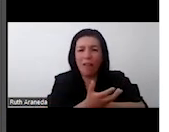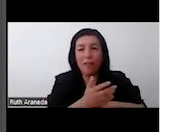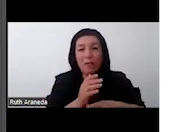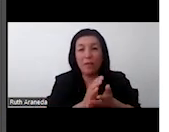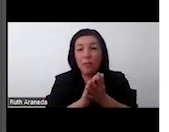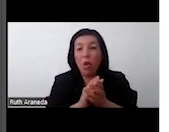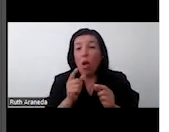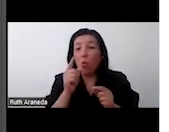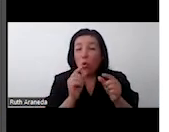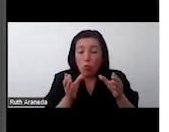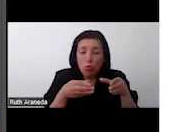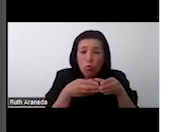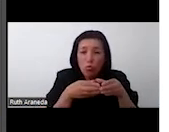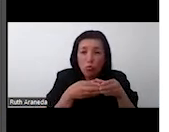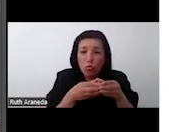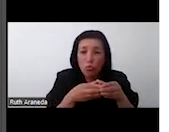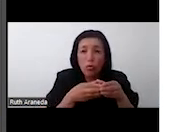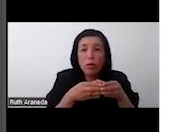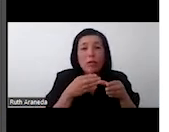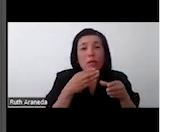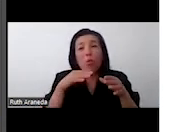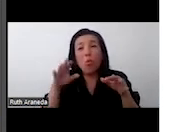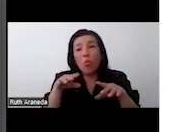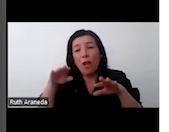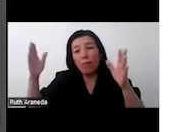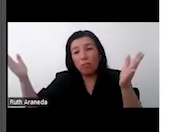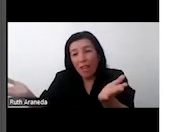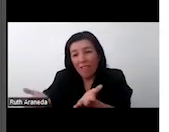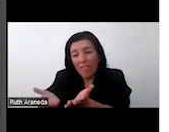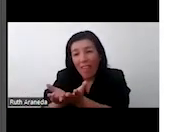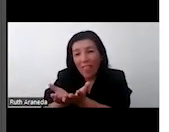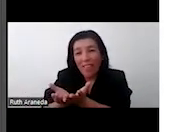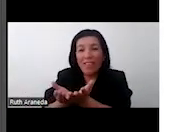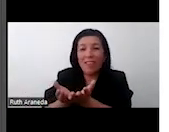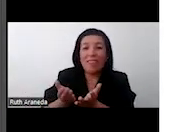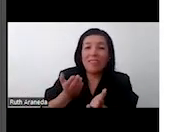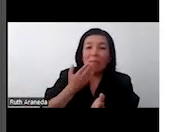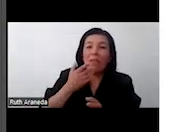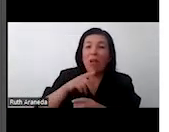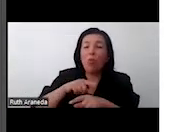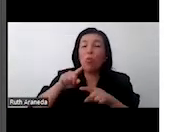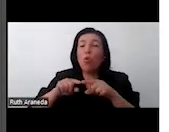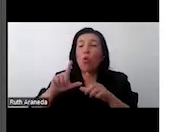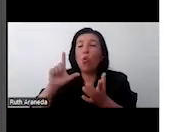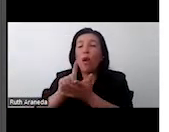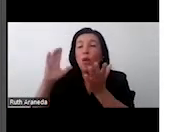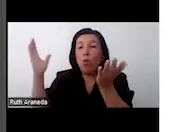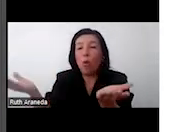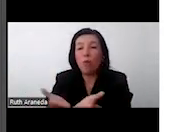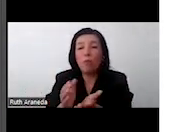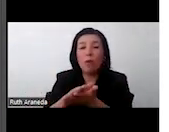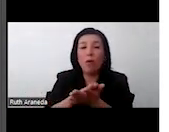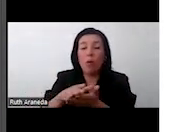pequeños esteros como también algunas quebradas que existen, y también embalses, como la Poza Azul,